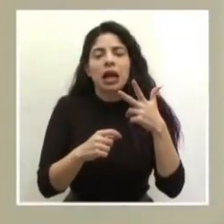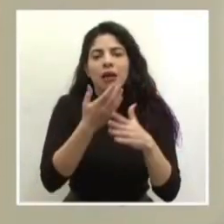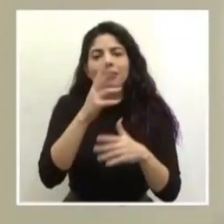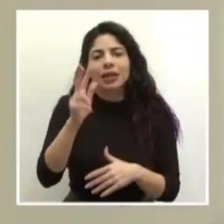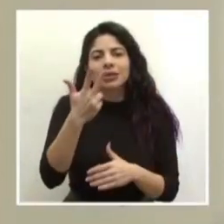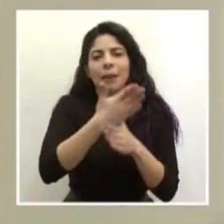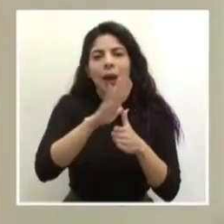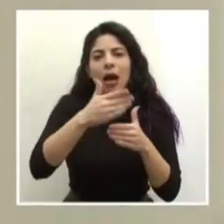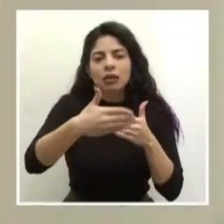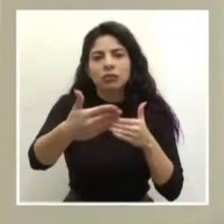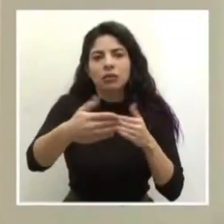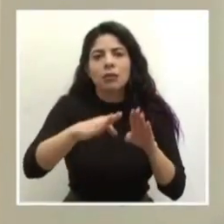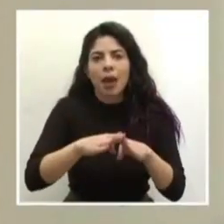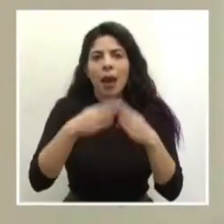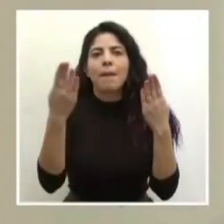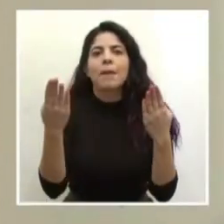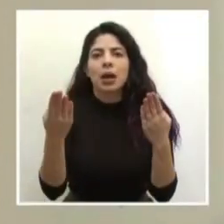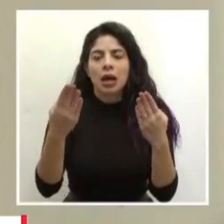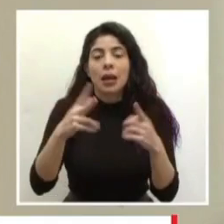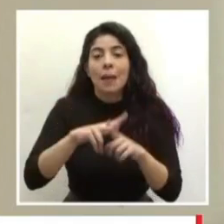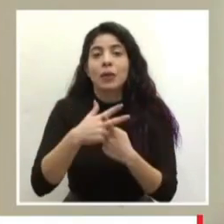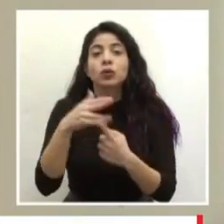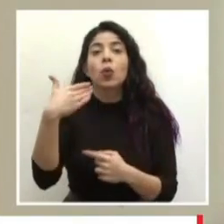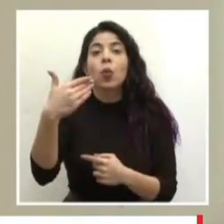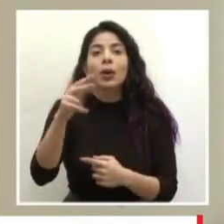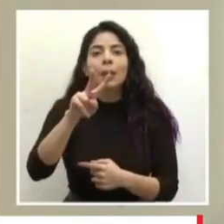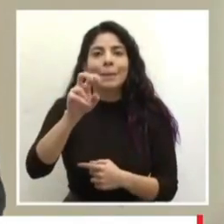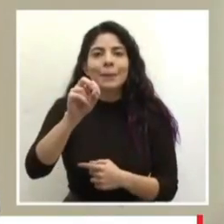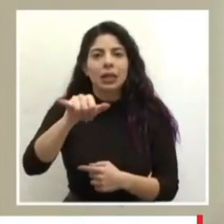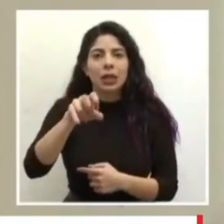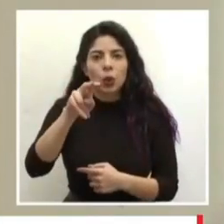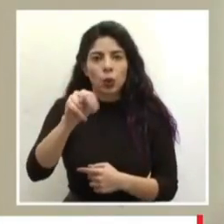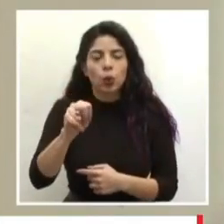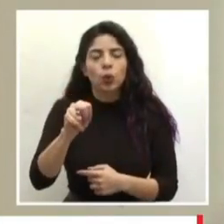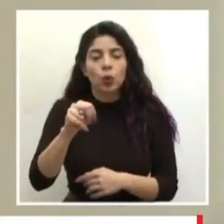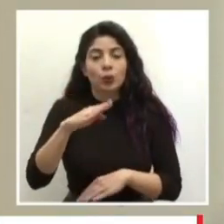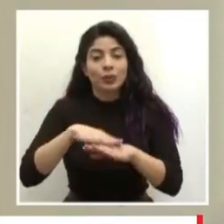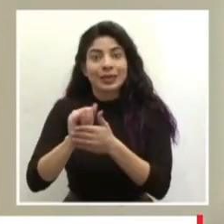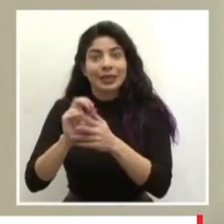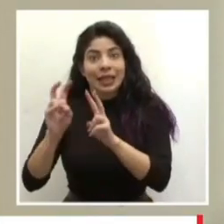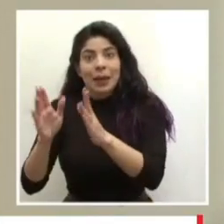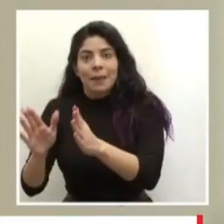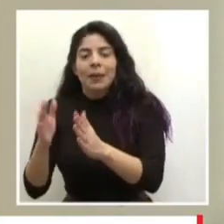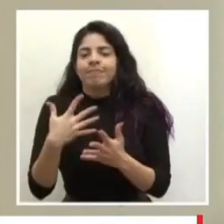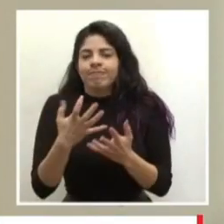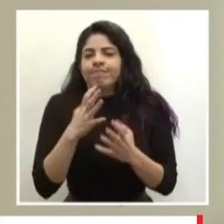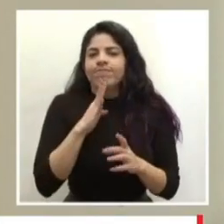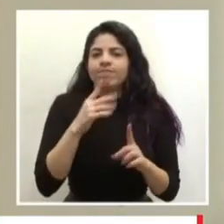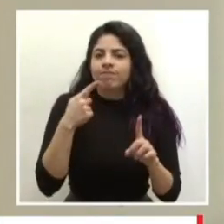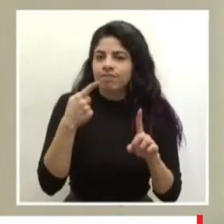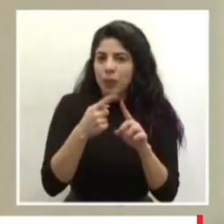a la cual ingresaremos a partir del 20 de junio. Y sobre eso quiero hablar en primera